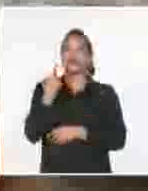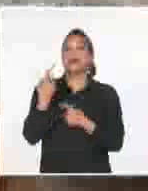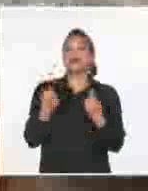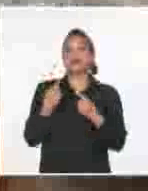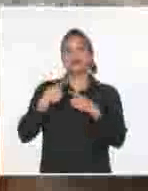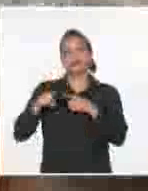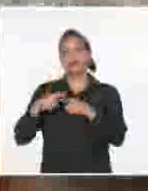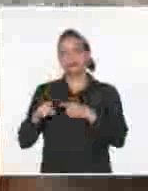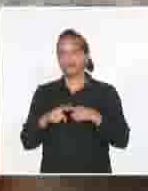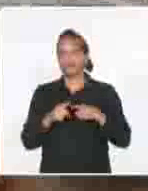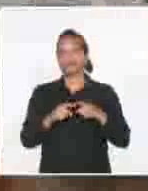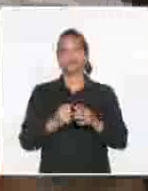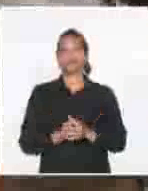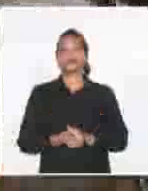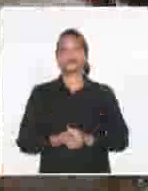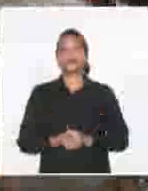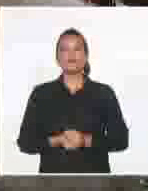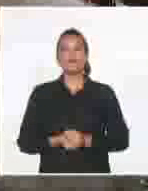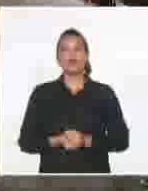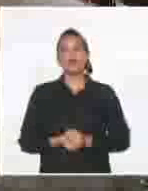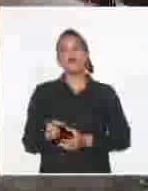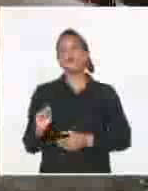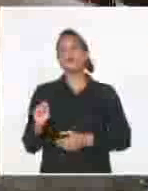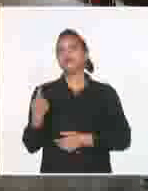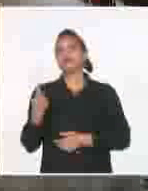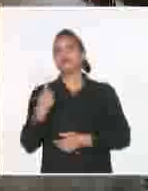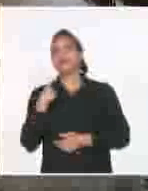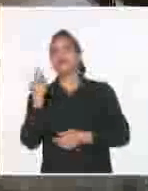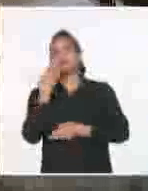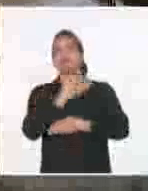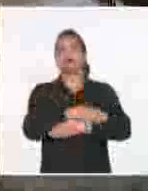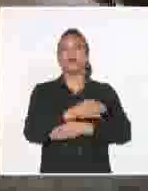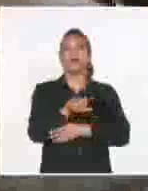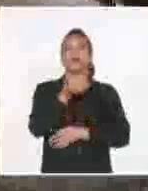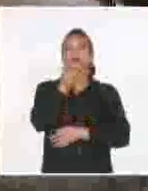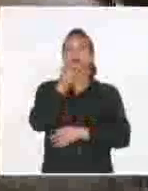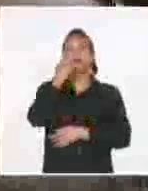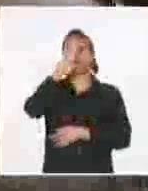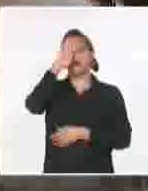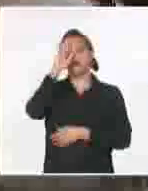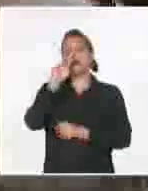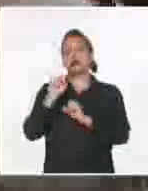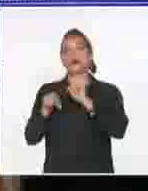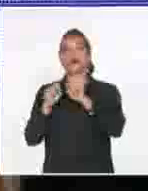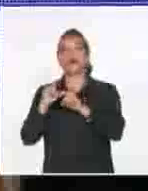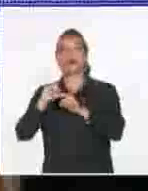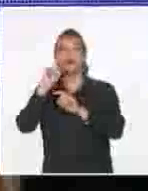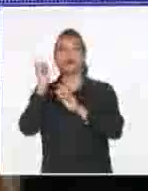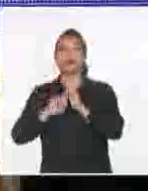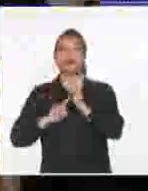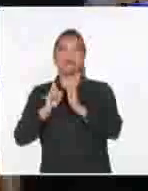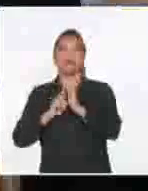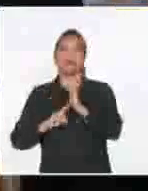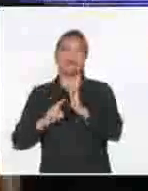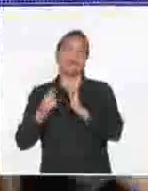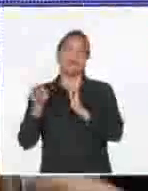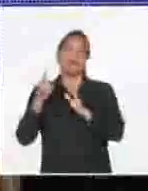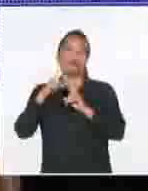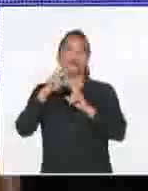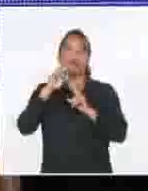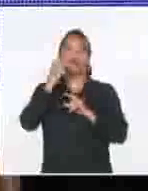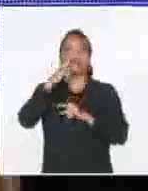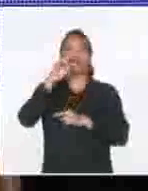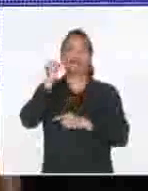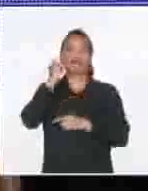recursos. Entonces no se trata de que el bloqueo impida a Cuba comprar un transformador o importar un